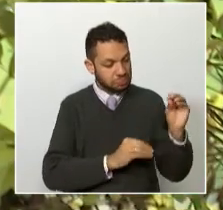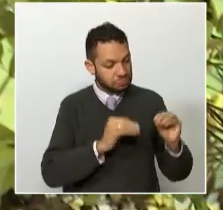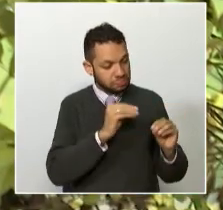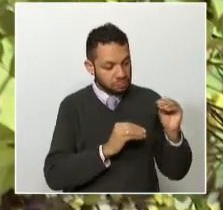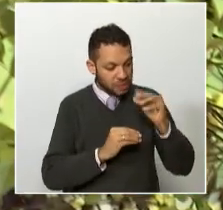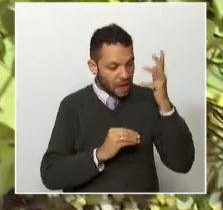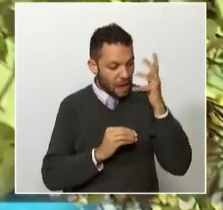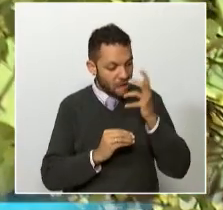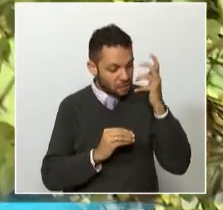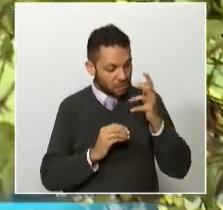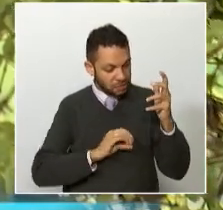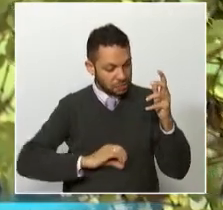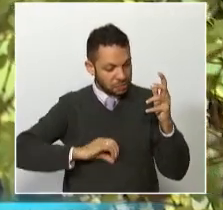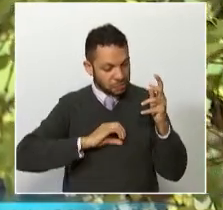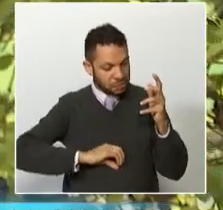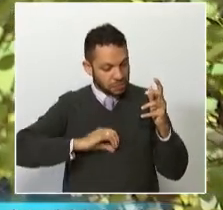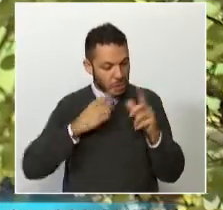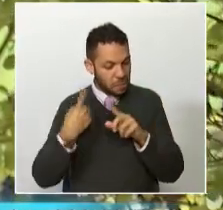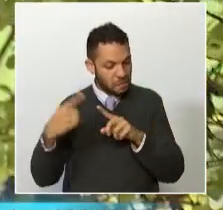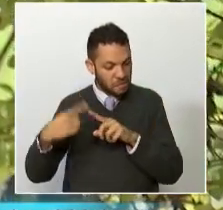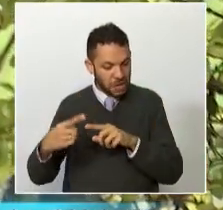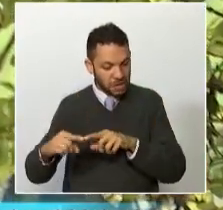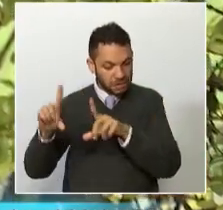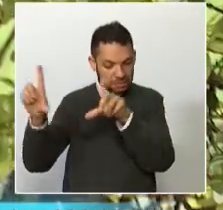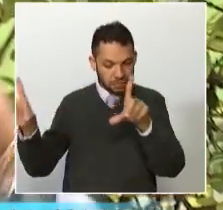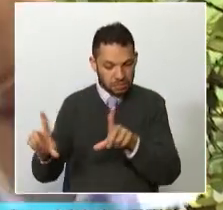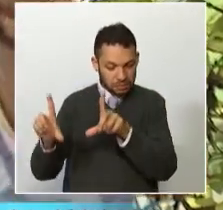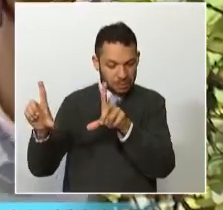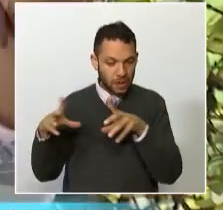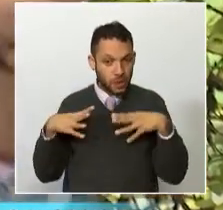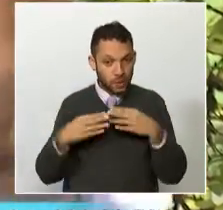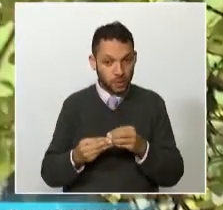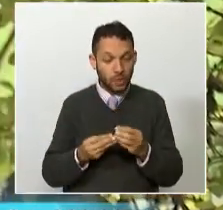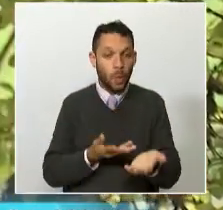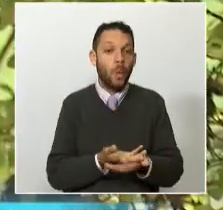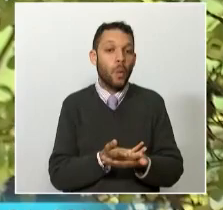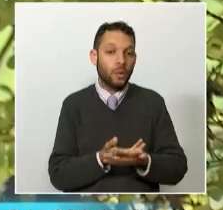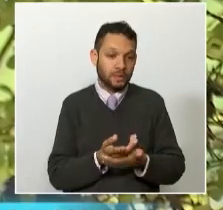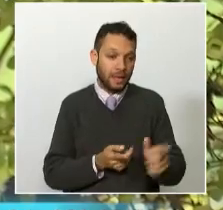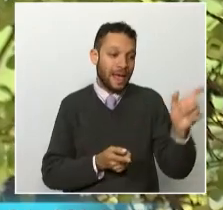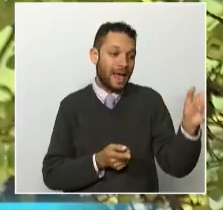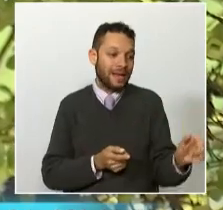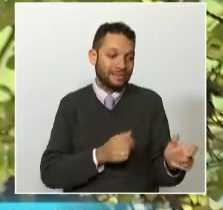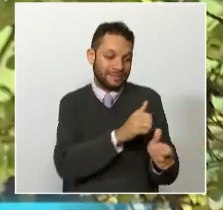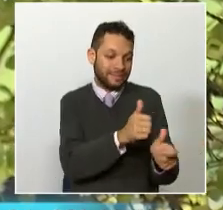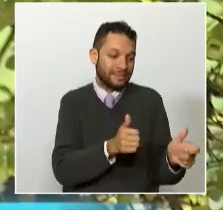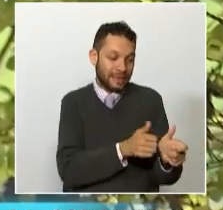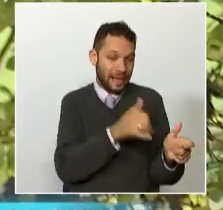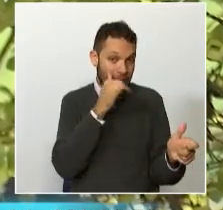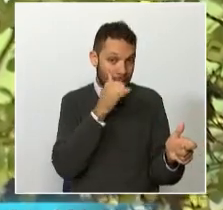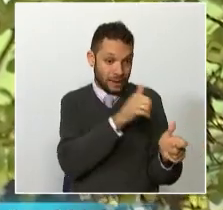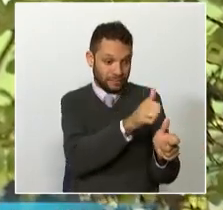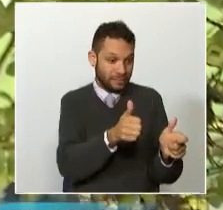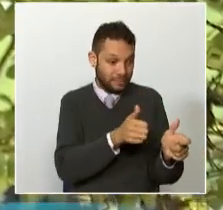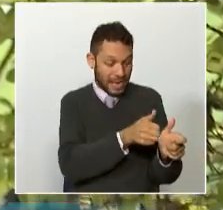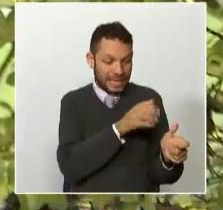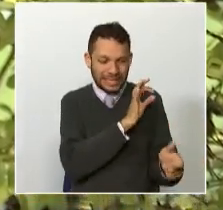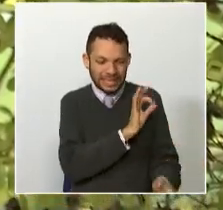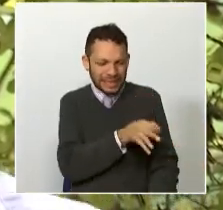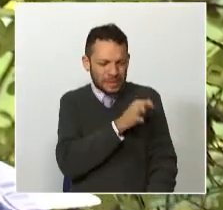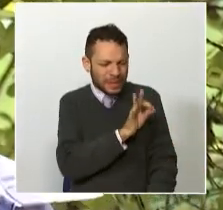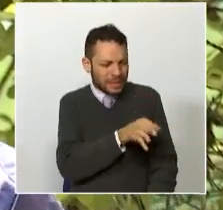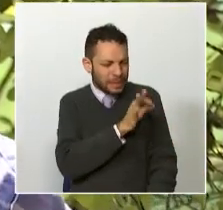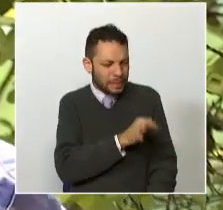diagnósticos, laboratorio clínico. A los pacientes les sugerimos, como hay pacientes ahora detrás de cámaras, que siempre en la